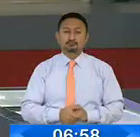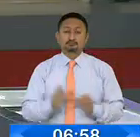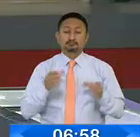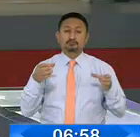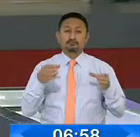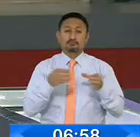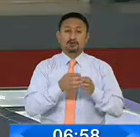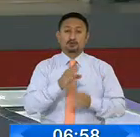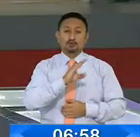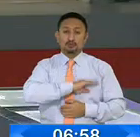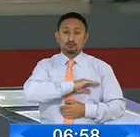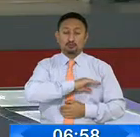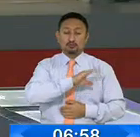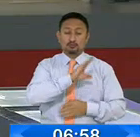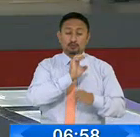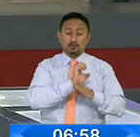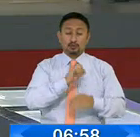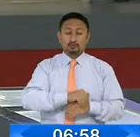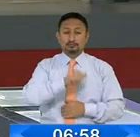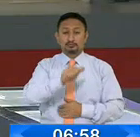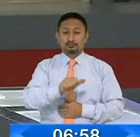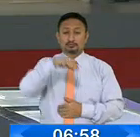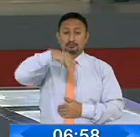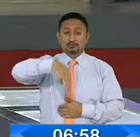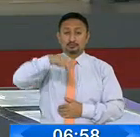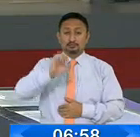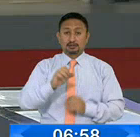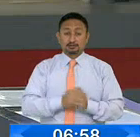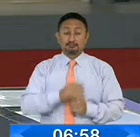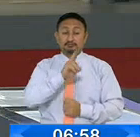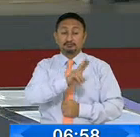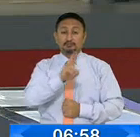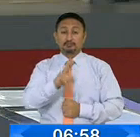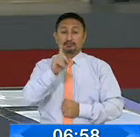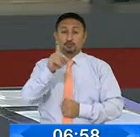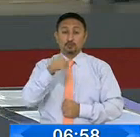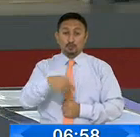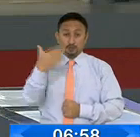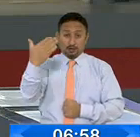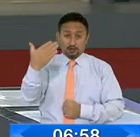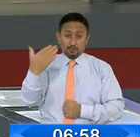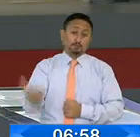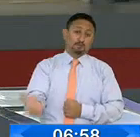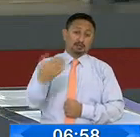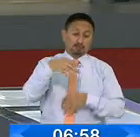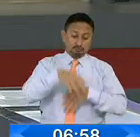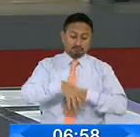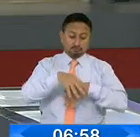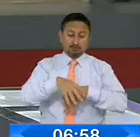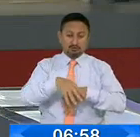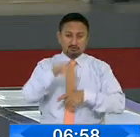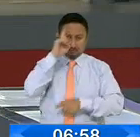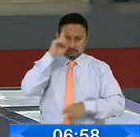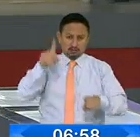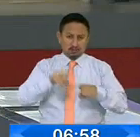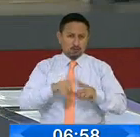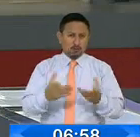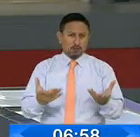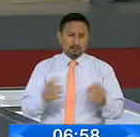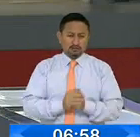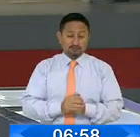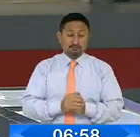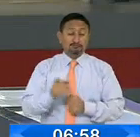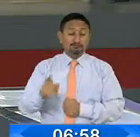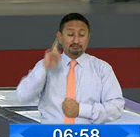de Municipalidades del Ecuador convocó a los 221 alcaldes del país a movilizarse en protesta por los recursos que el